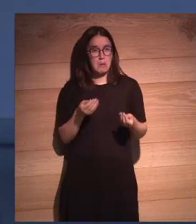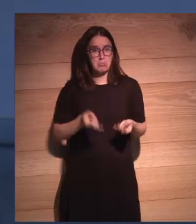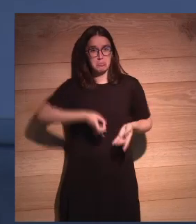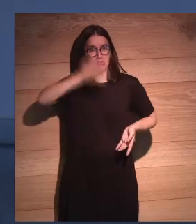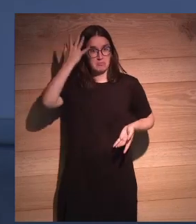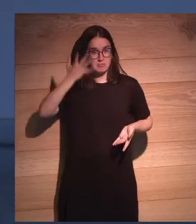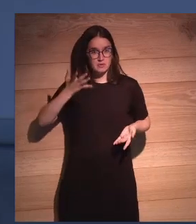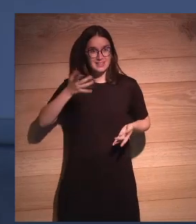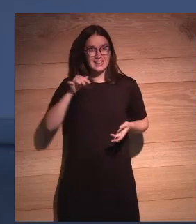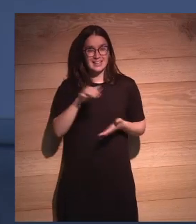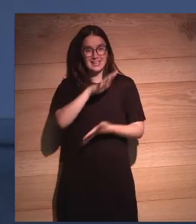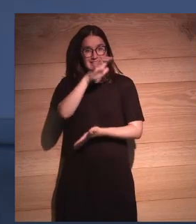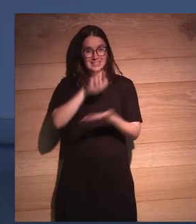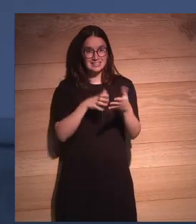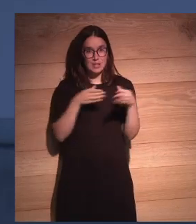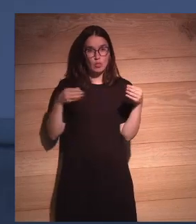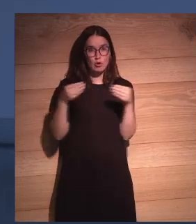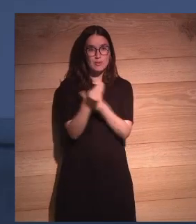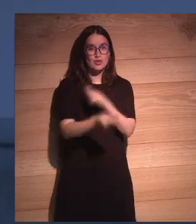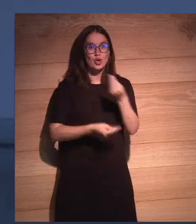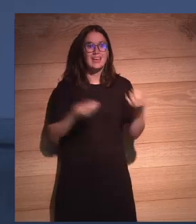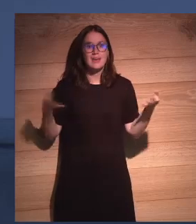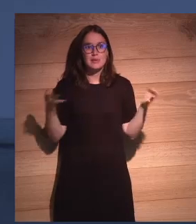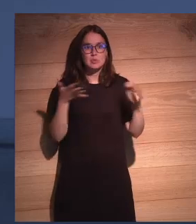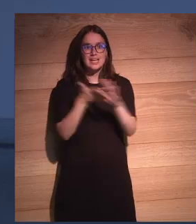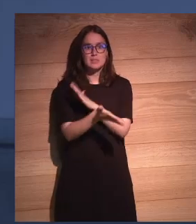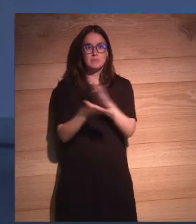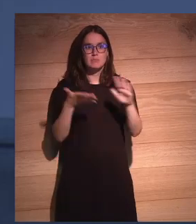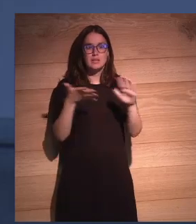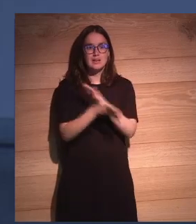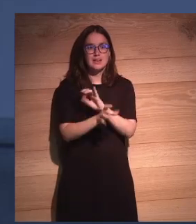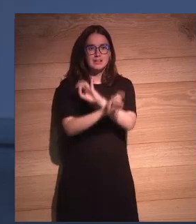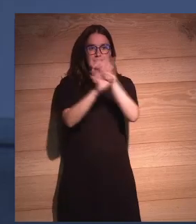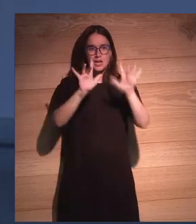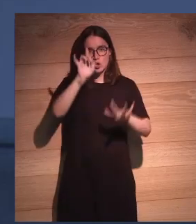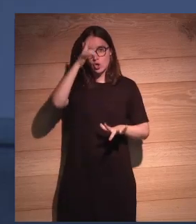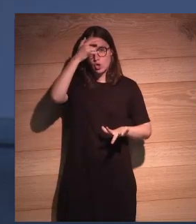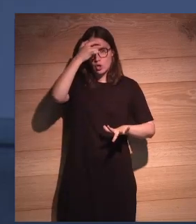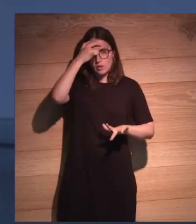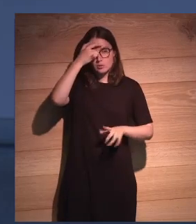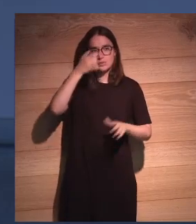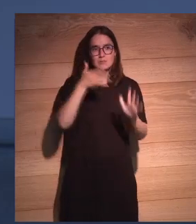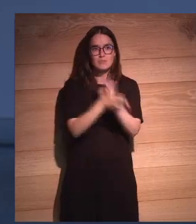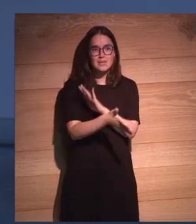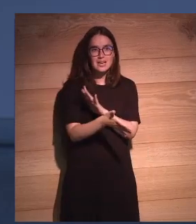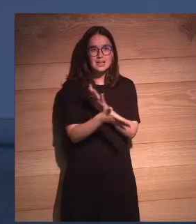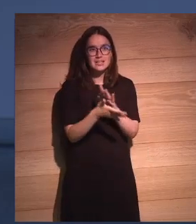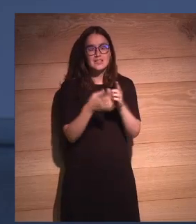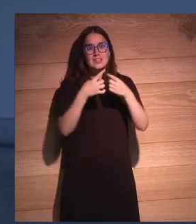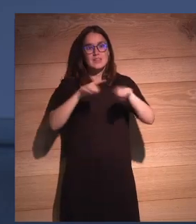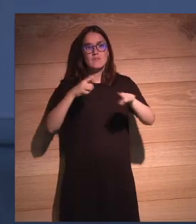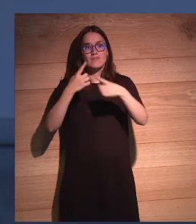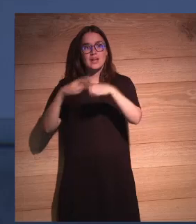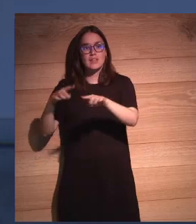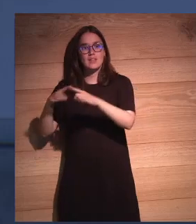indiscriminadamente. En este documento lo que hacemos es explicar esos conceptos, clarificar cuáles son sus diferencias y